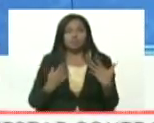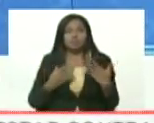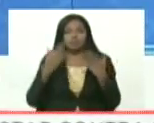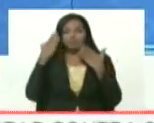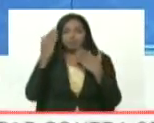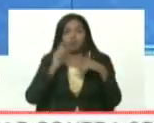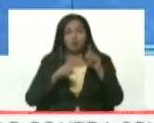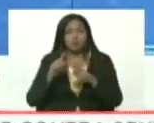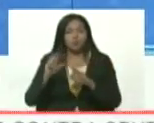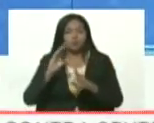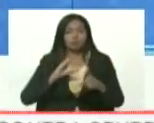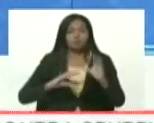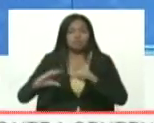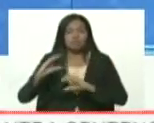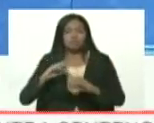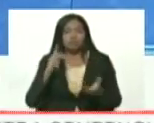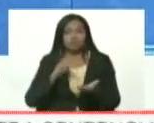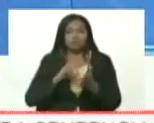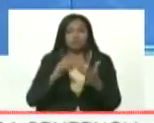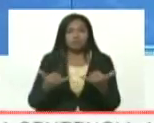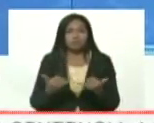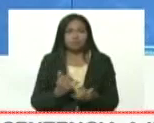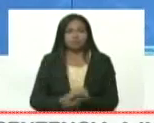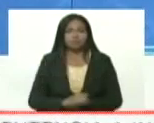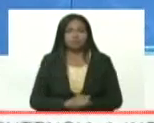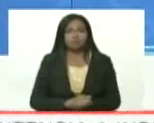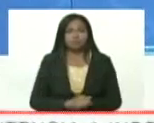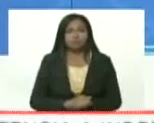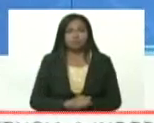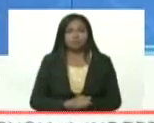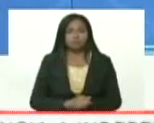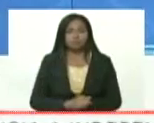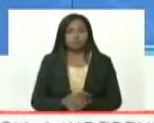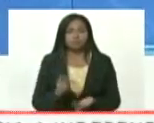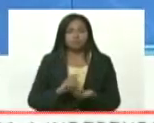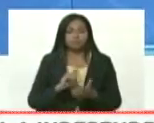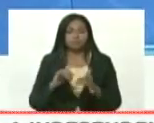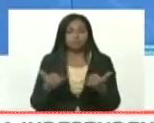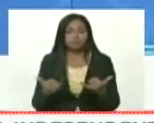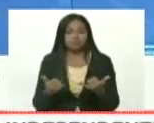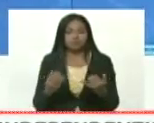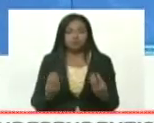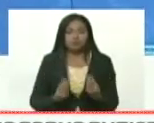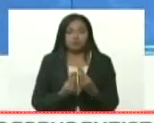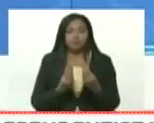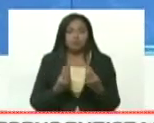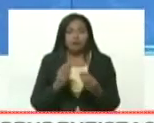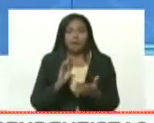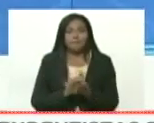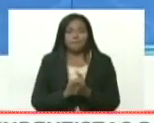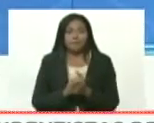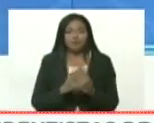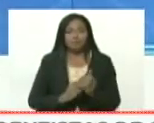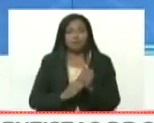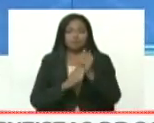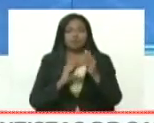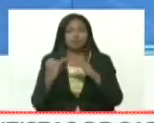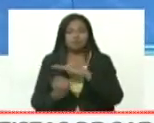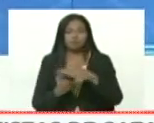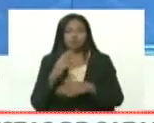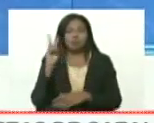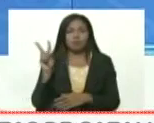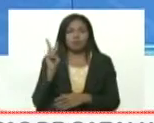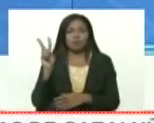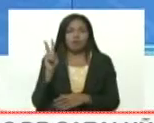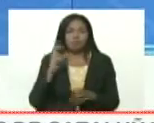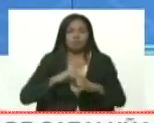de estos científicos aquí presentes, que están, compañero, director del Instituto